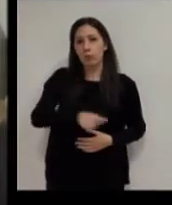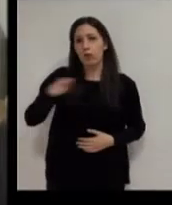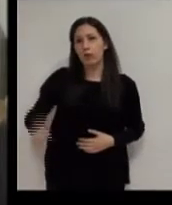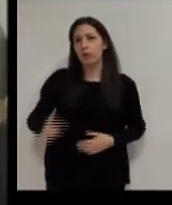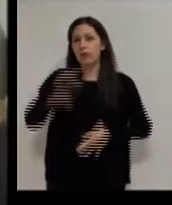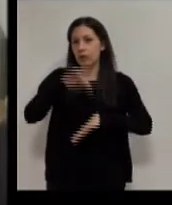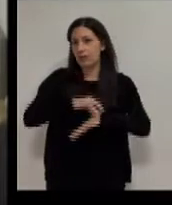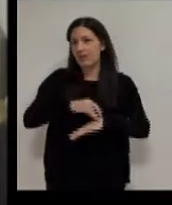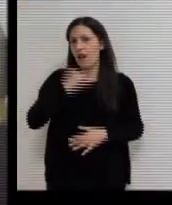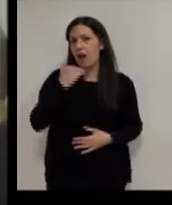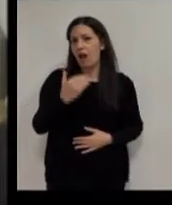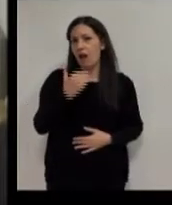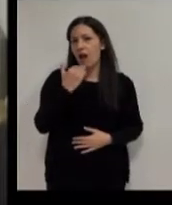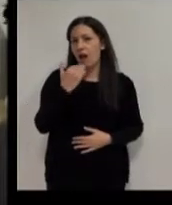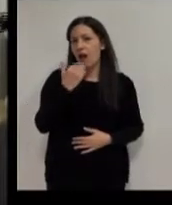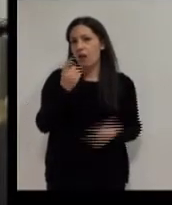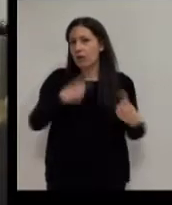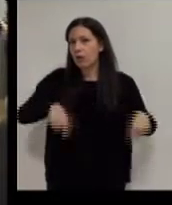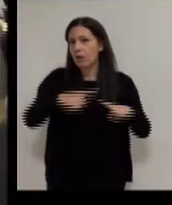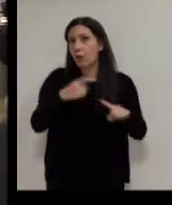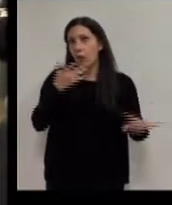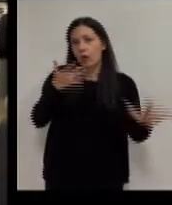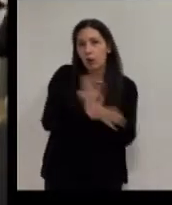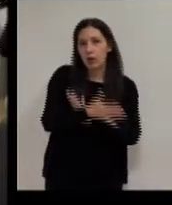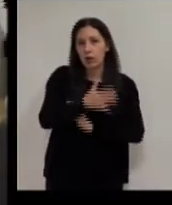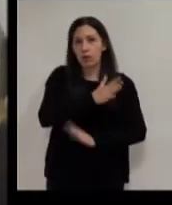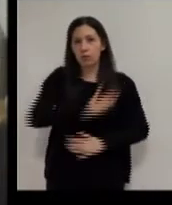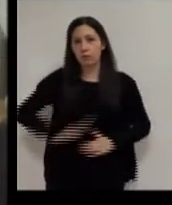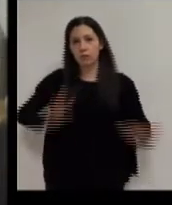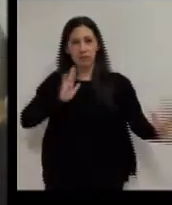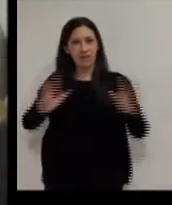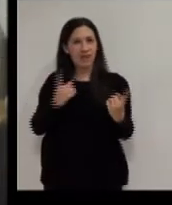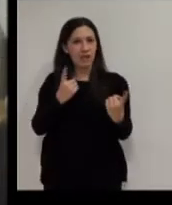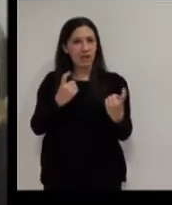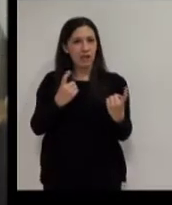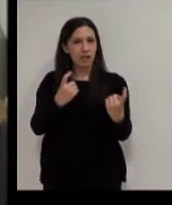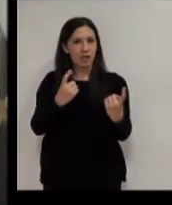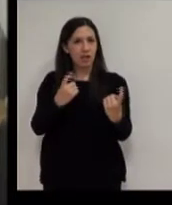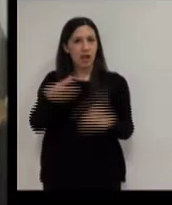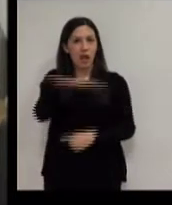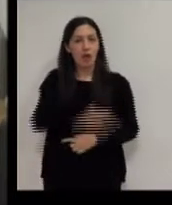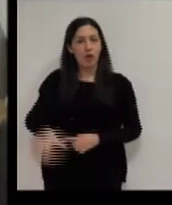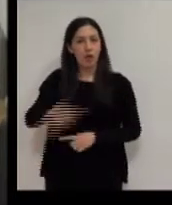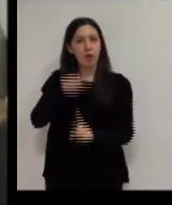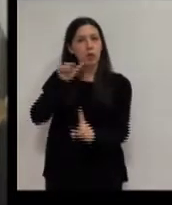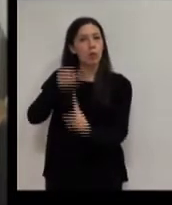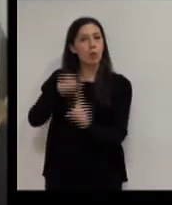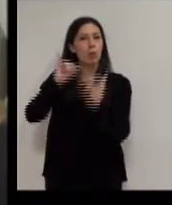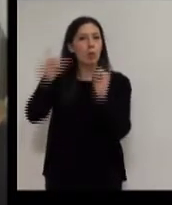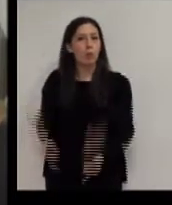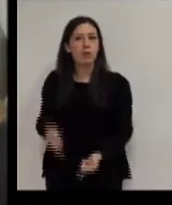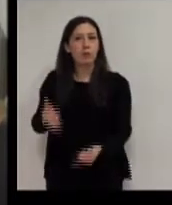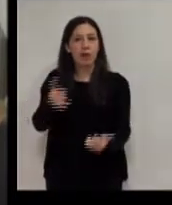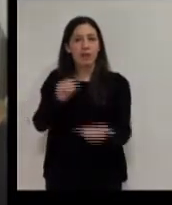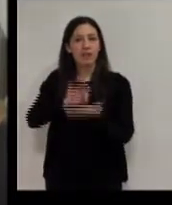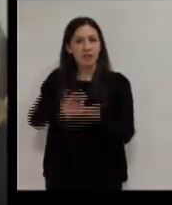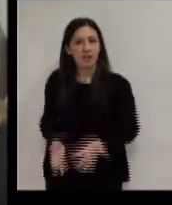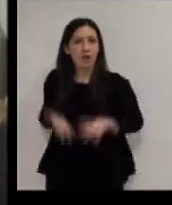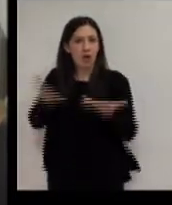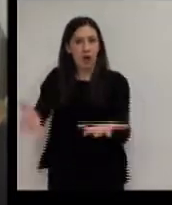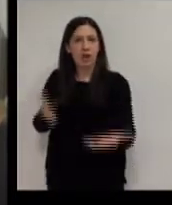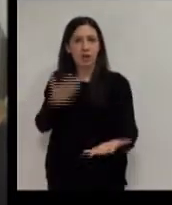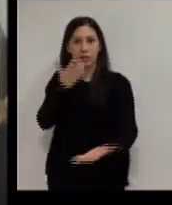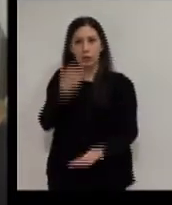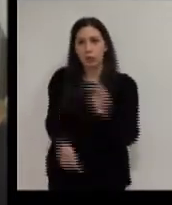una enfermedad enfermedad crónica o temporal, y necesitan en el punto de destino saber que cuentan con unos servicios a los que